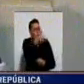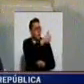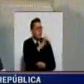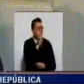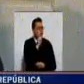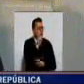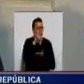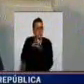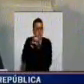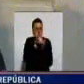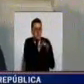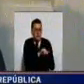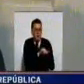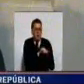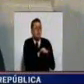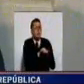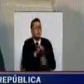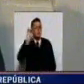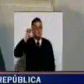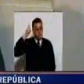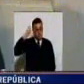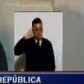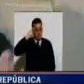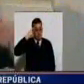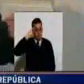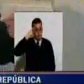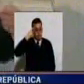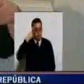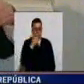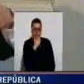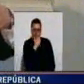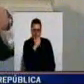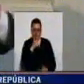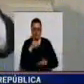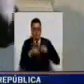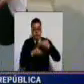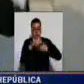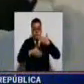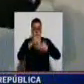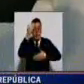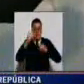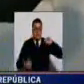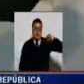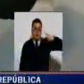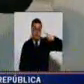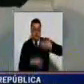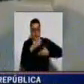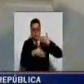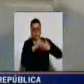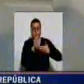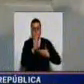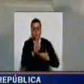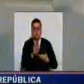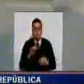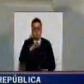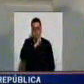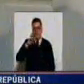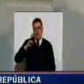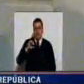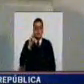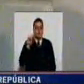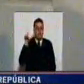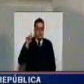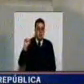oferentes. El gobierno empieza este proceso. Este es el segundo proceso de privatización de ISAEN. El otro se